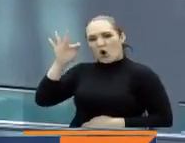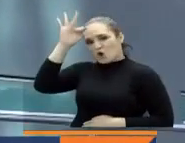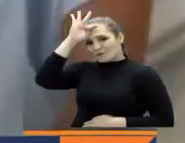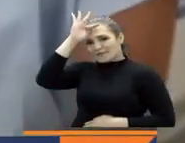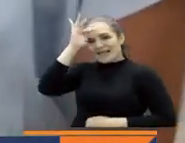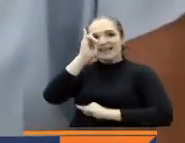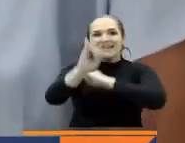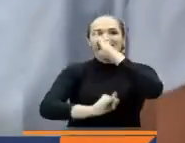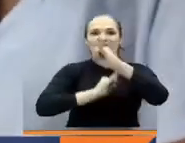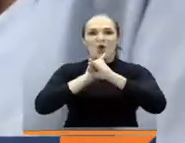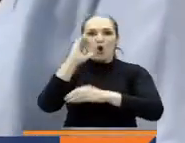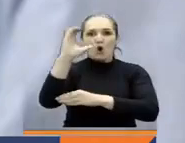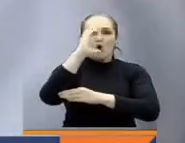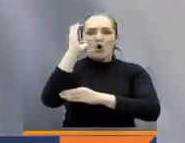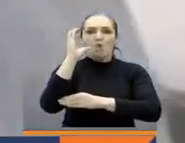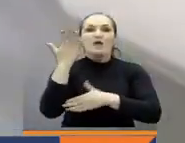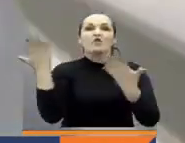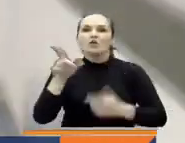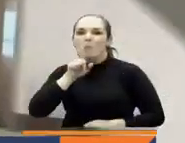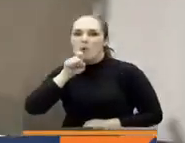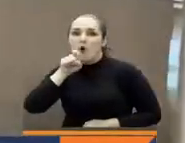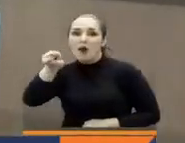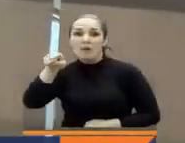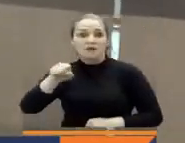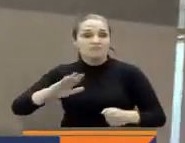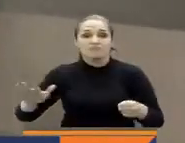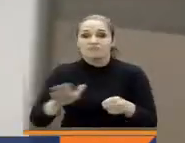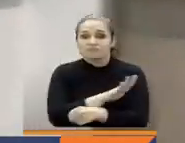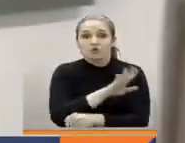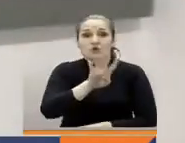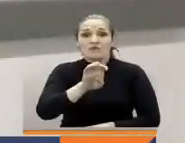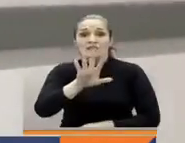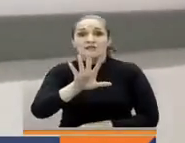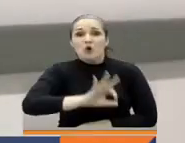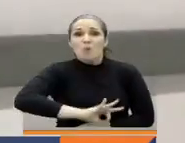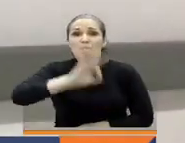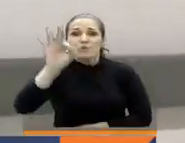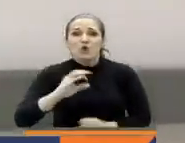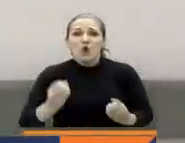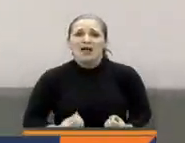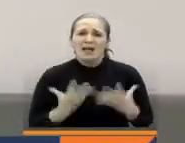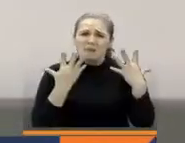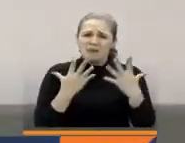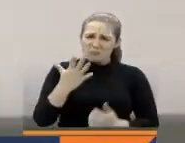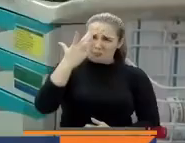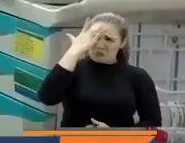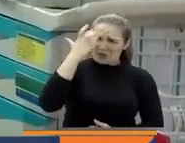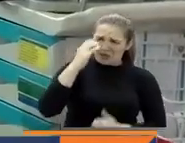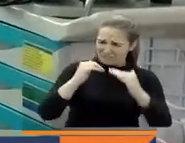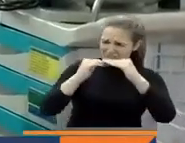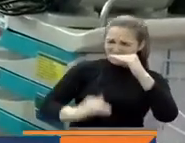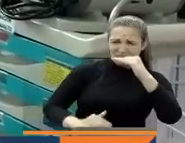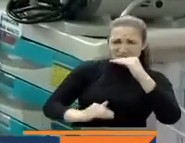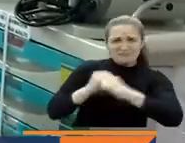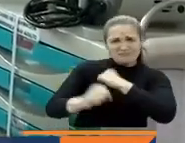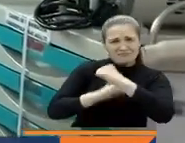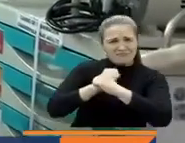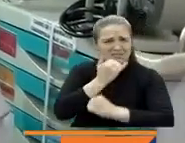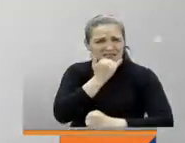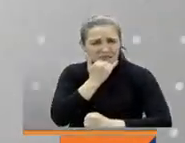en Bucaramanga está en un 95%. La mitad de los pacientes son menores de edad. Ya les contamos qué es lo que está